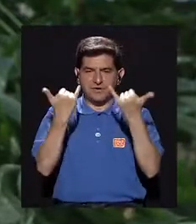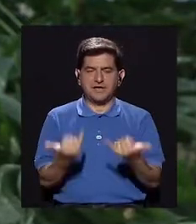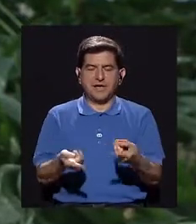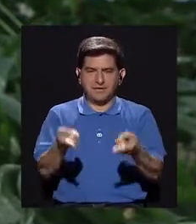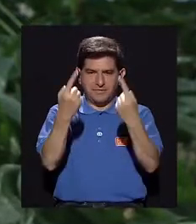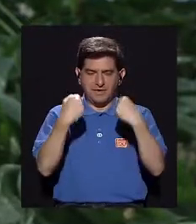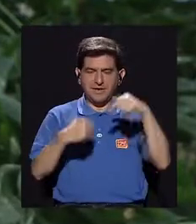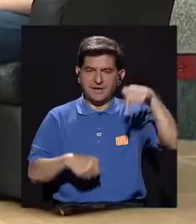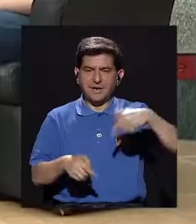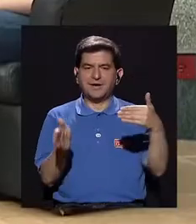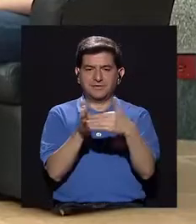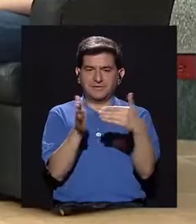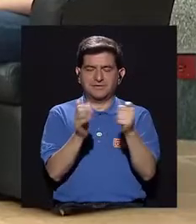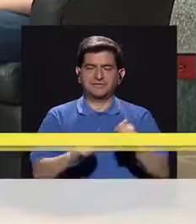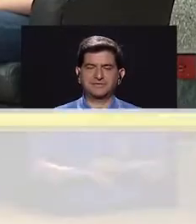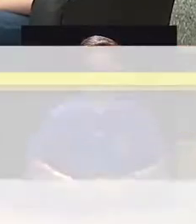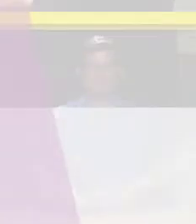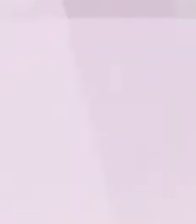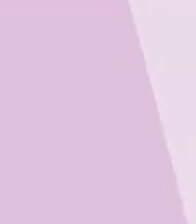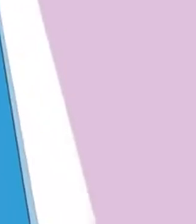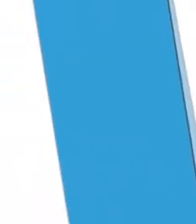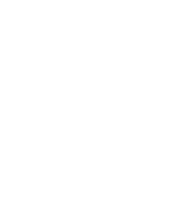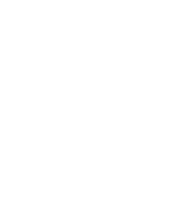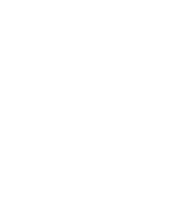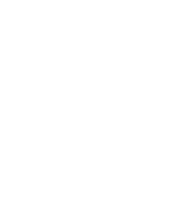Ya regresamos.